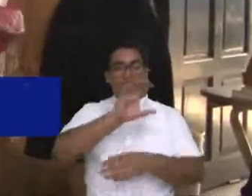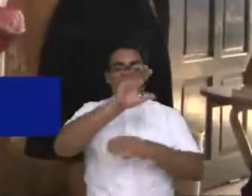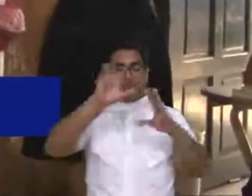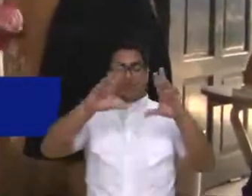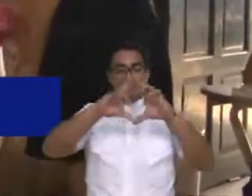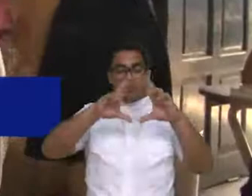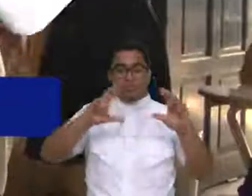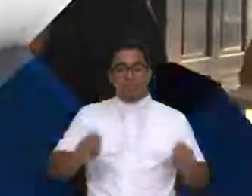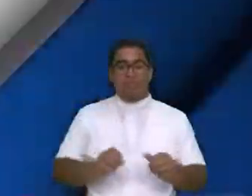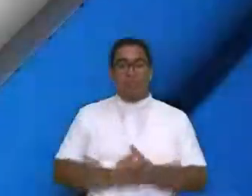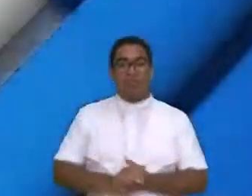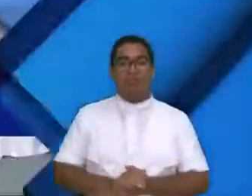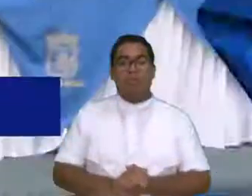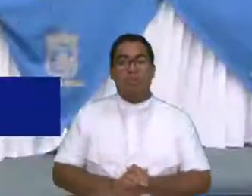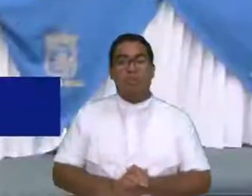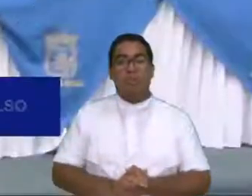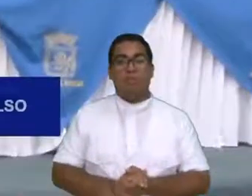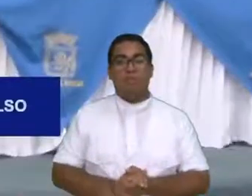país.